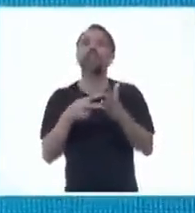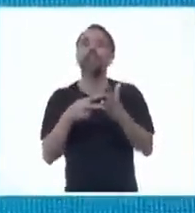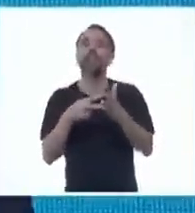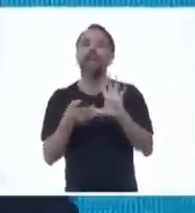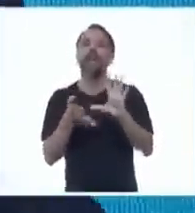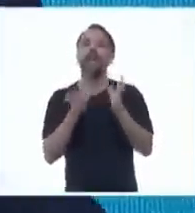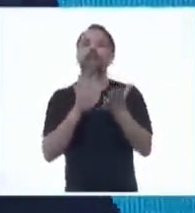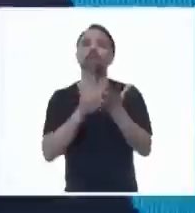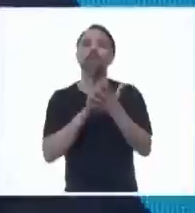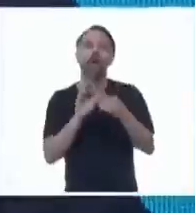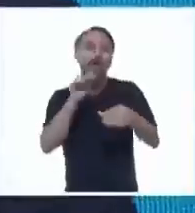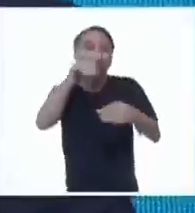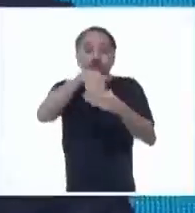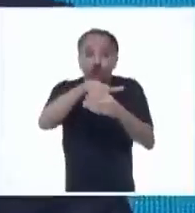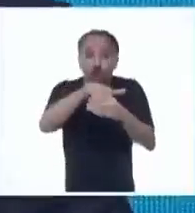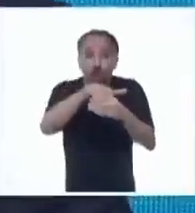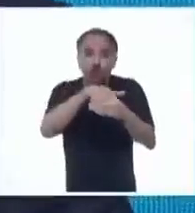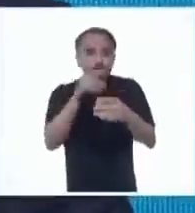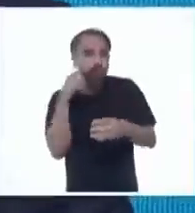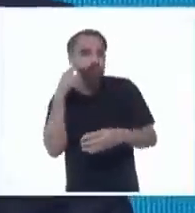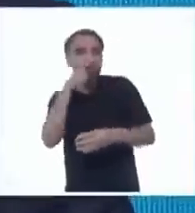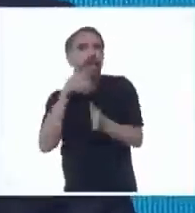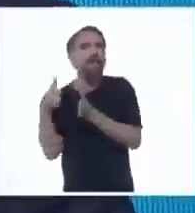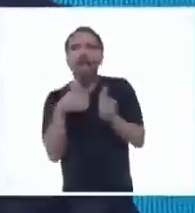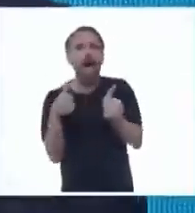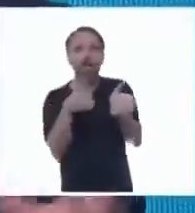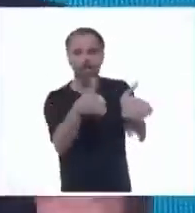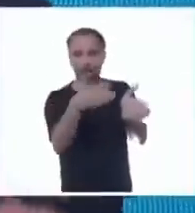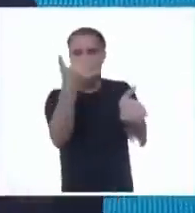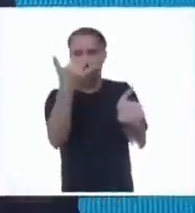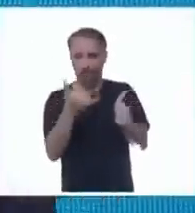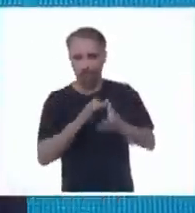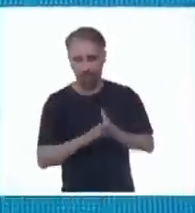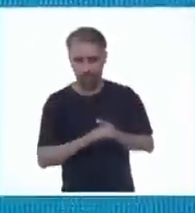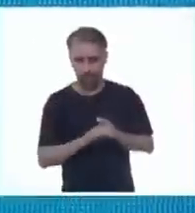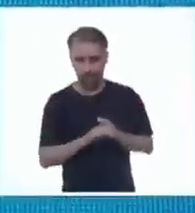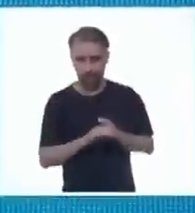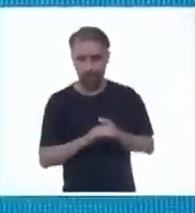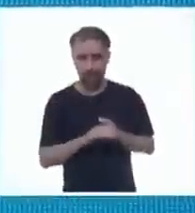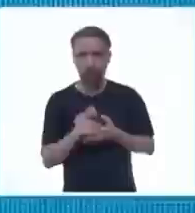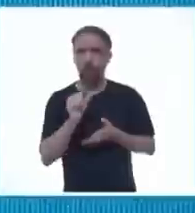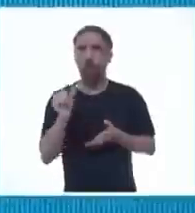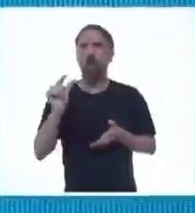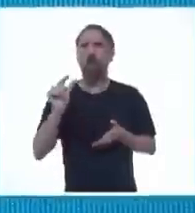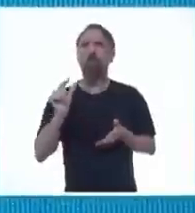utilizar el voto para señalar un camino, pero no nos dieron un cheque en blanco.